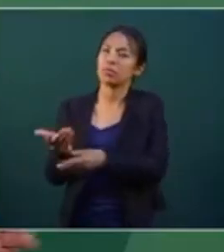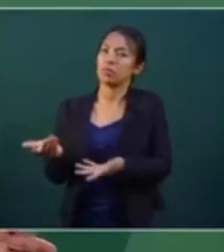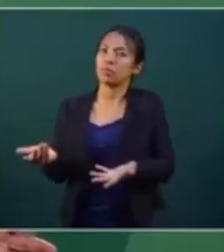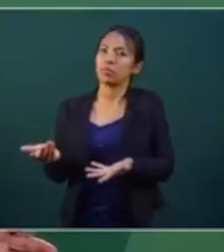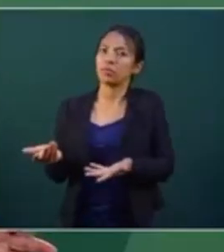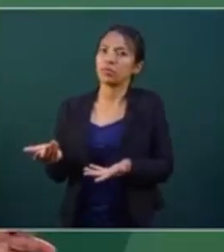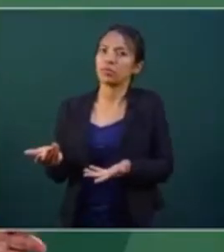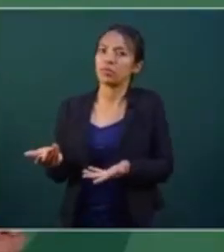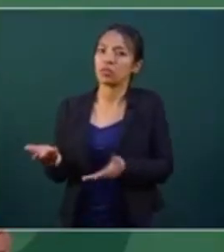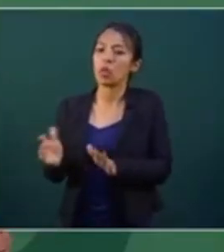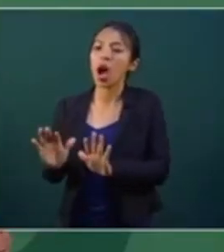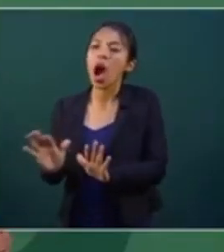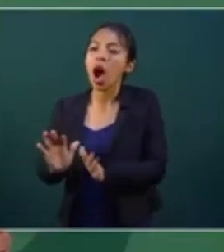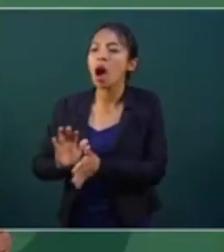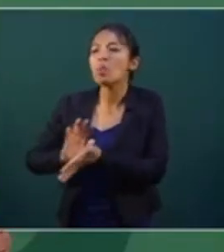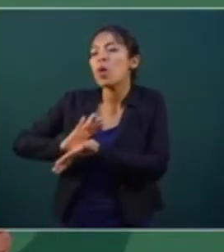el influyentismo,